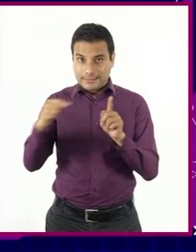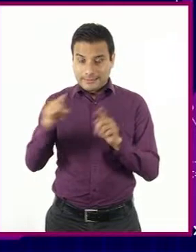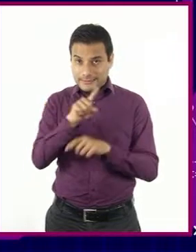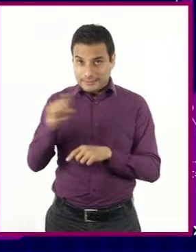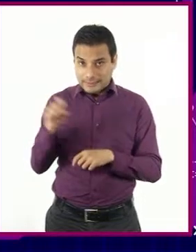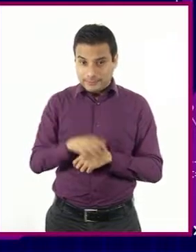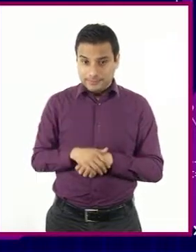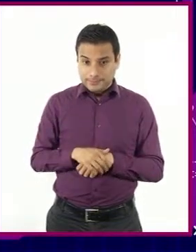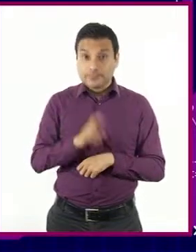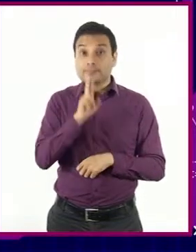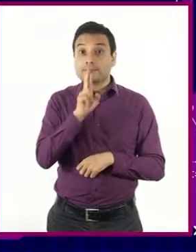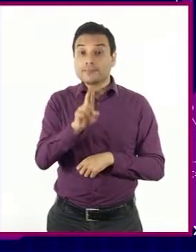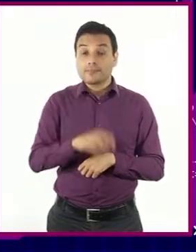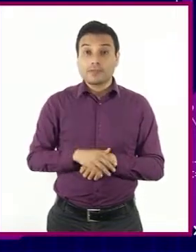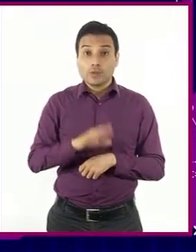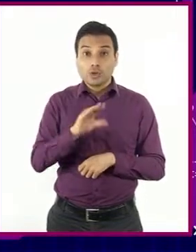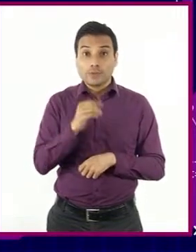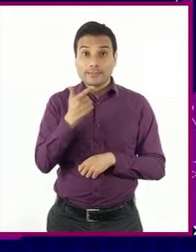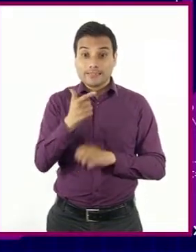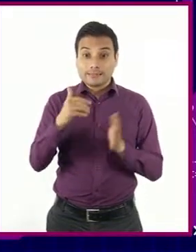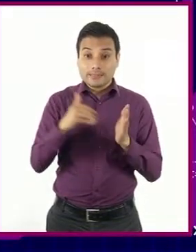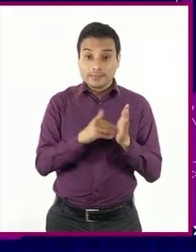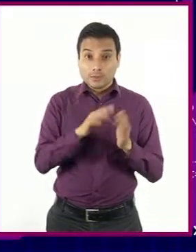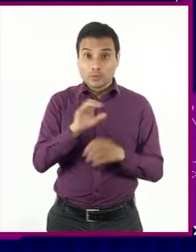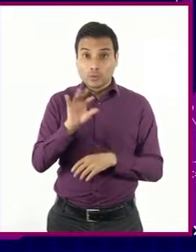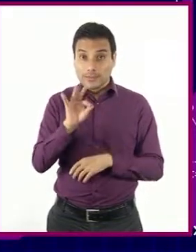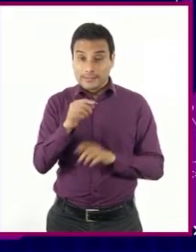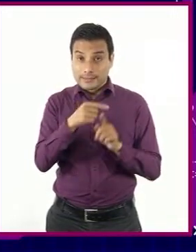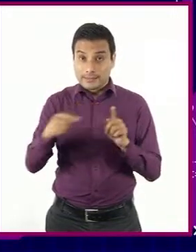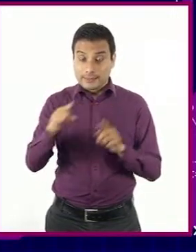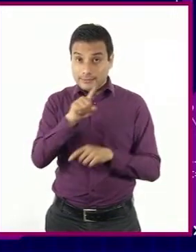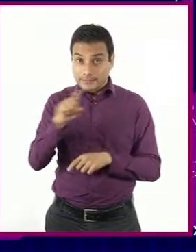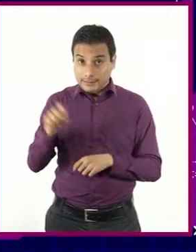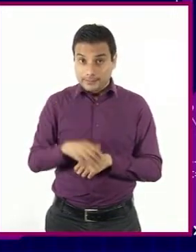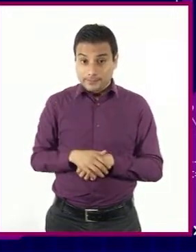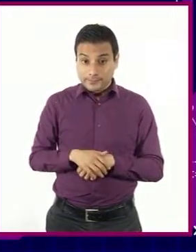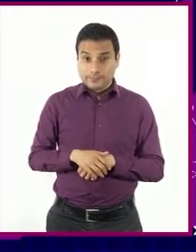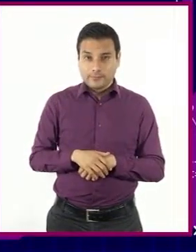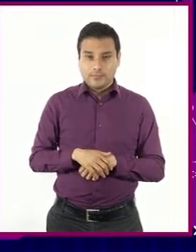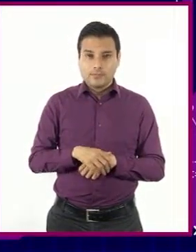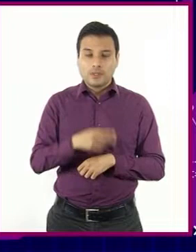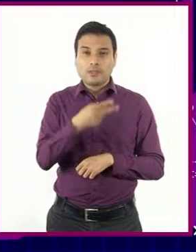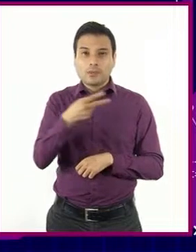Es igual a 97,440 entre 100, igual a